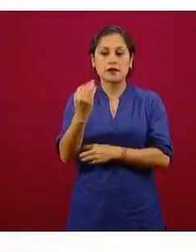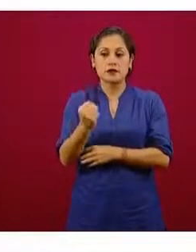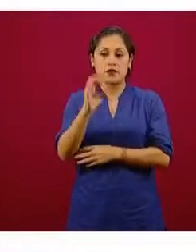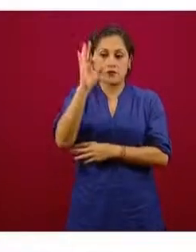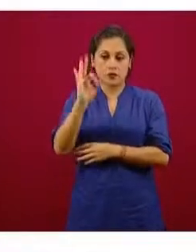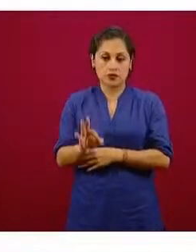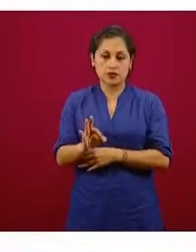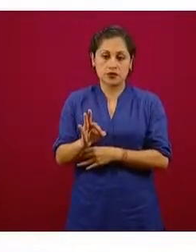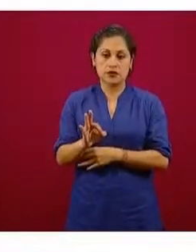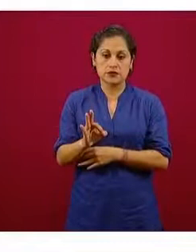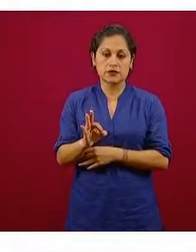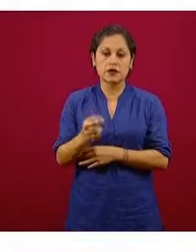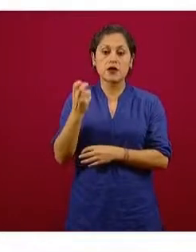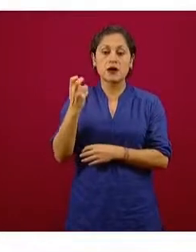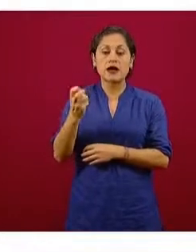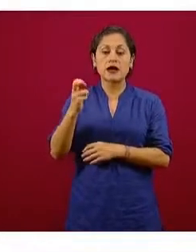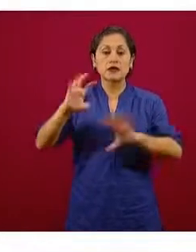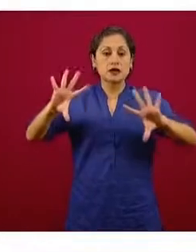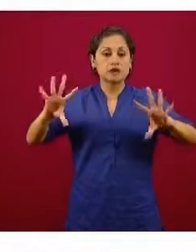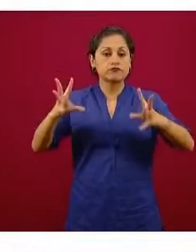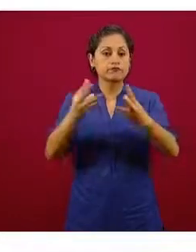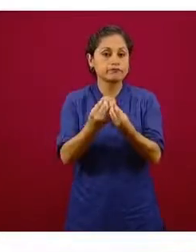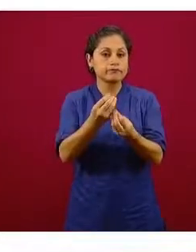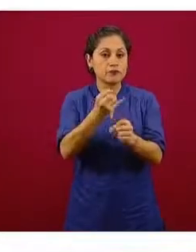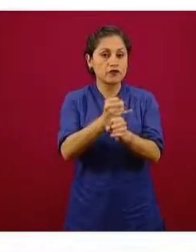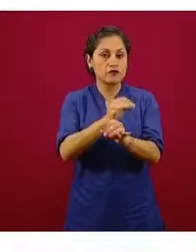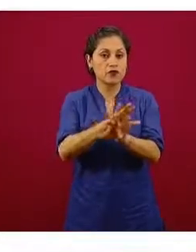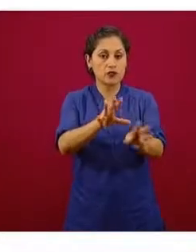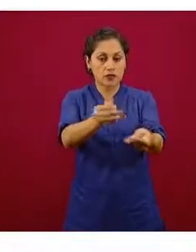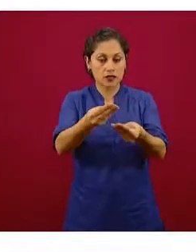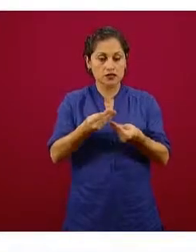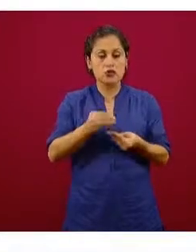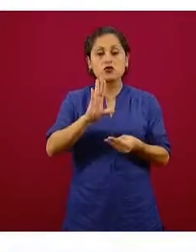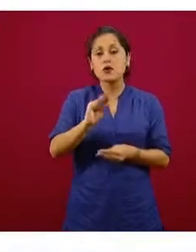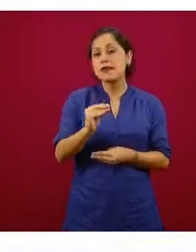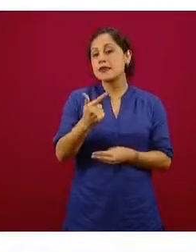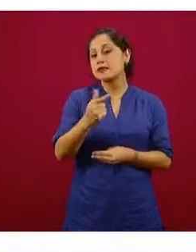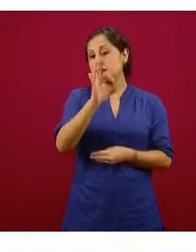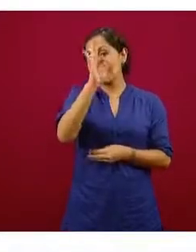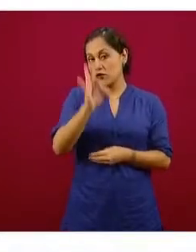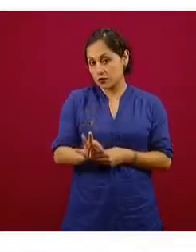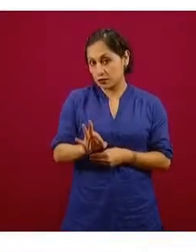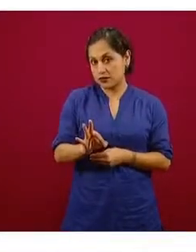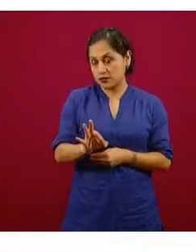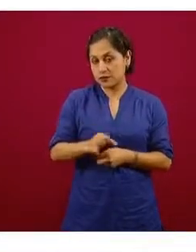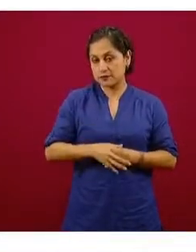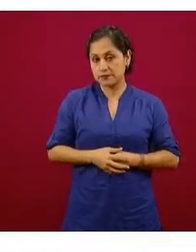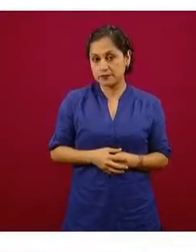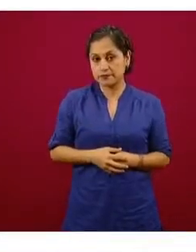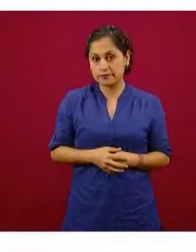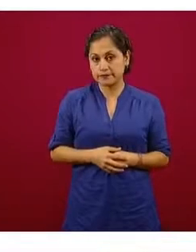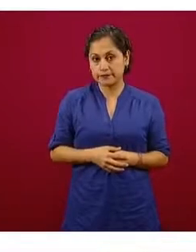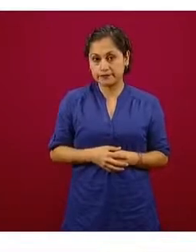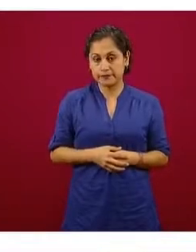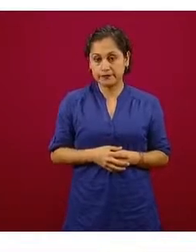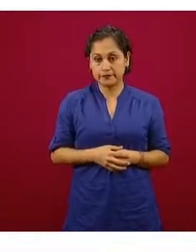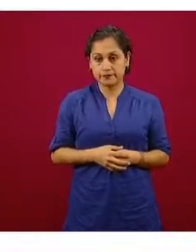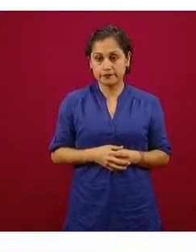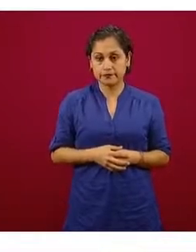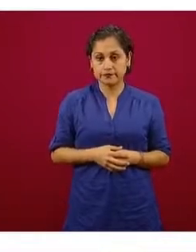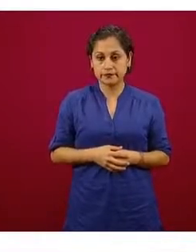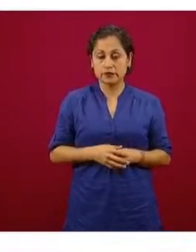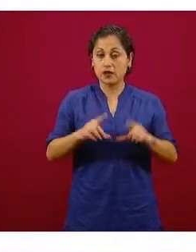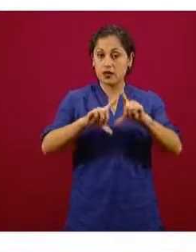esta información viene del 97% de las unidades que pueden notificar. Veamos cómo se distribuye a